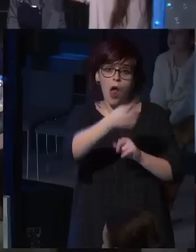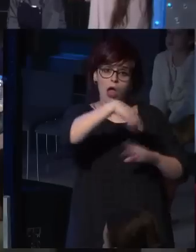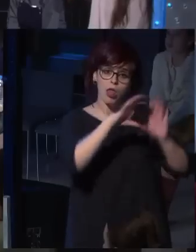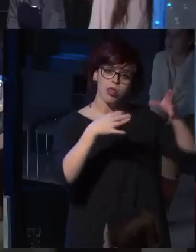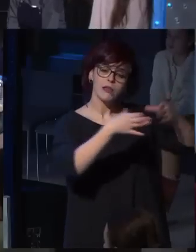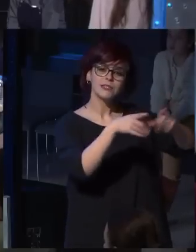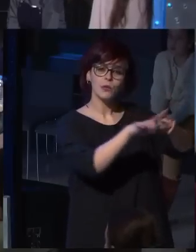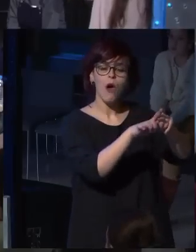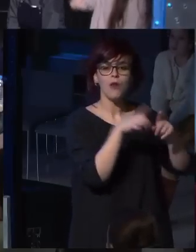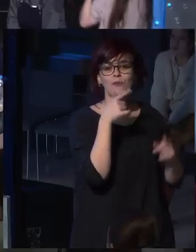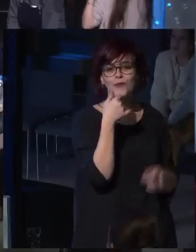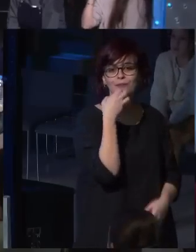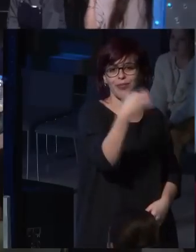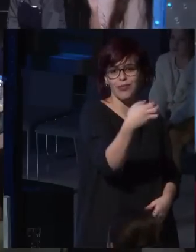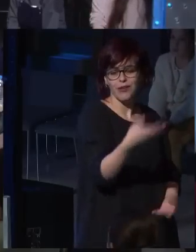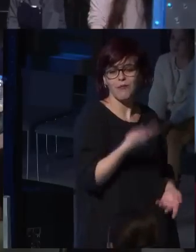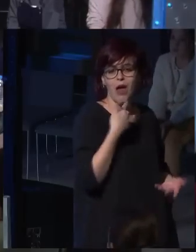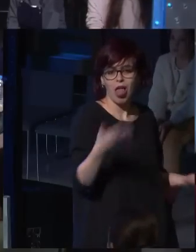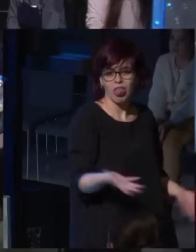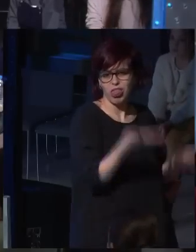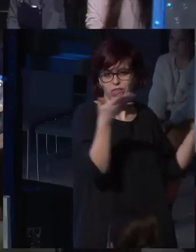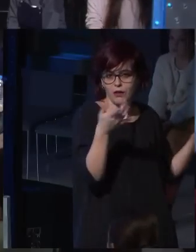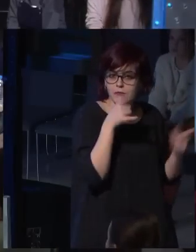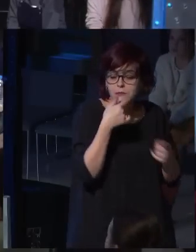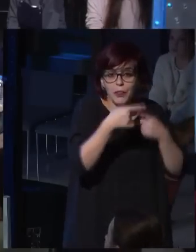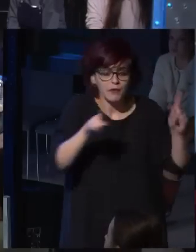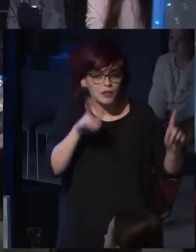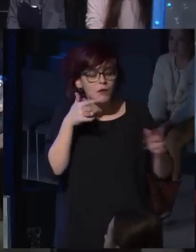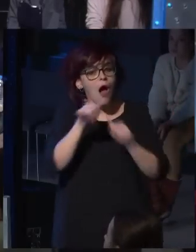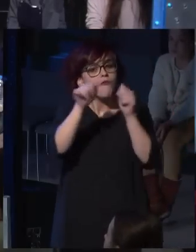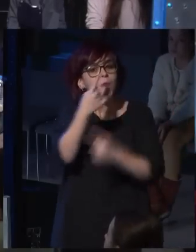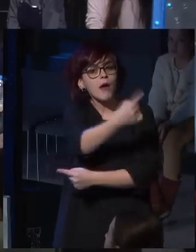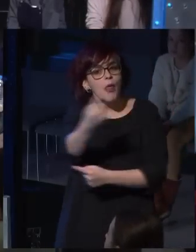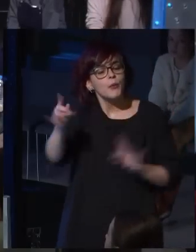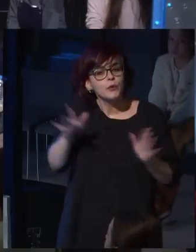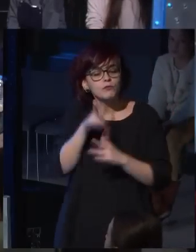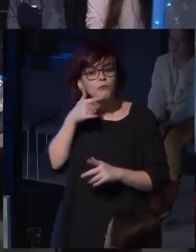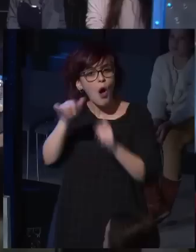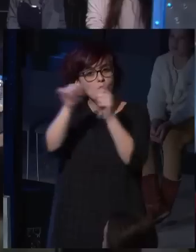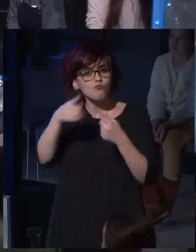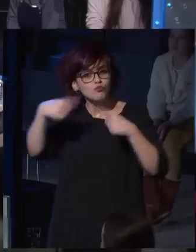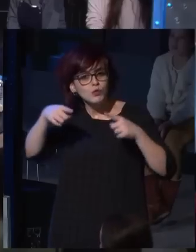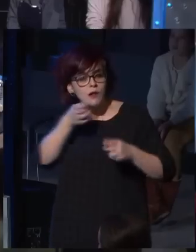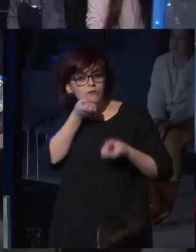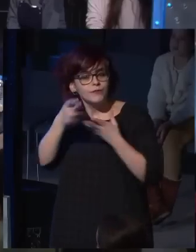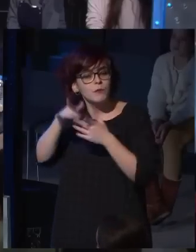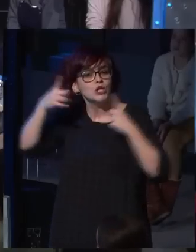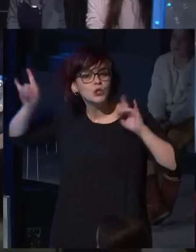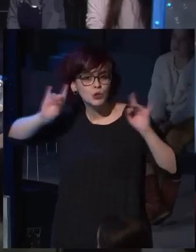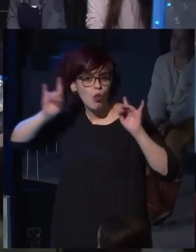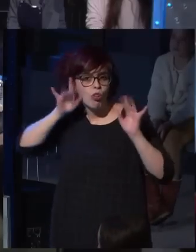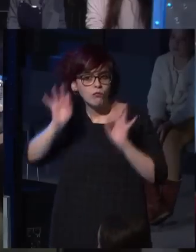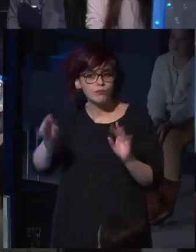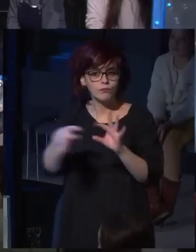buscan más el grito irreverente, pues el... Eso que intentas expresar con la música, que en cierta manera el sonido también lo tenga, ¿no? ¿Vale? De